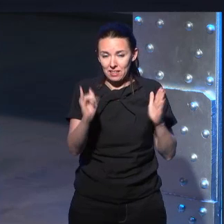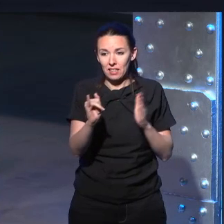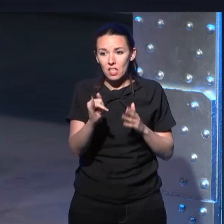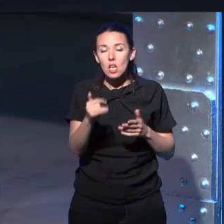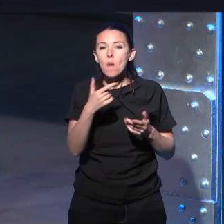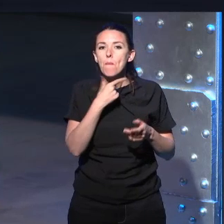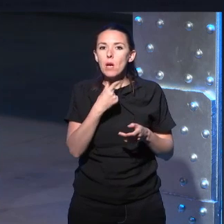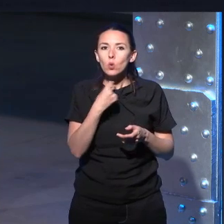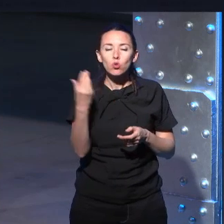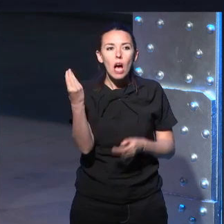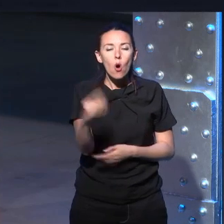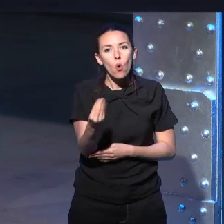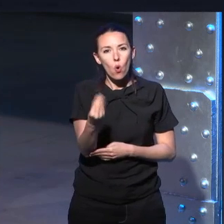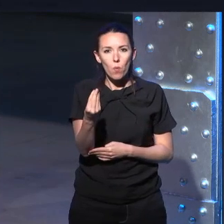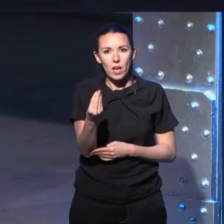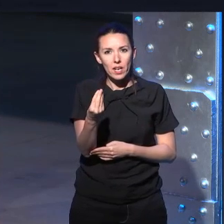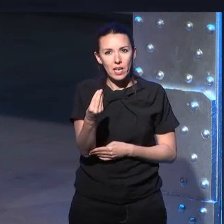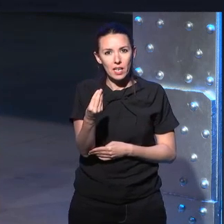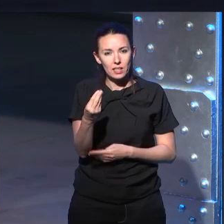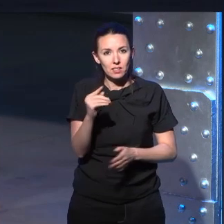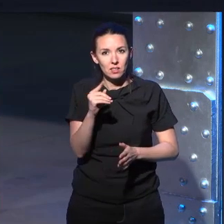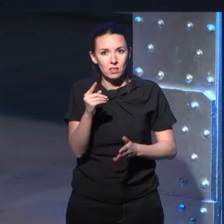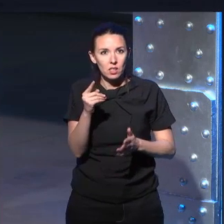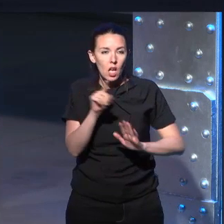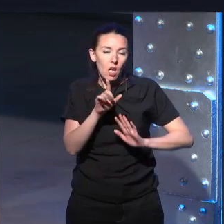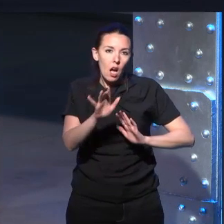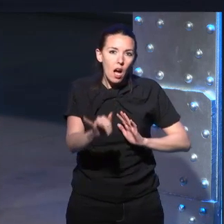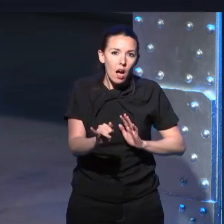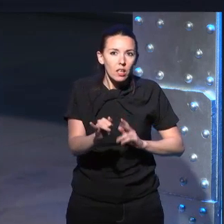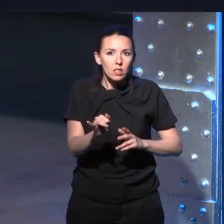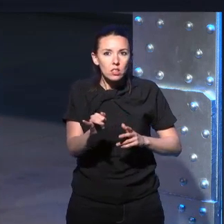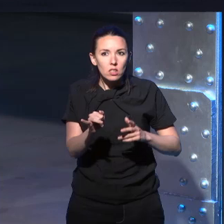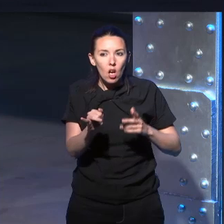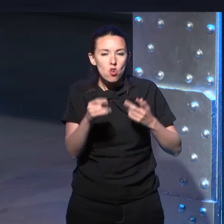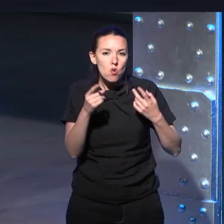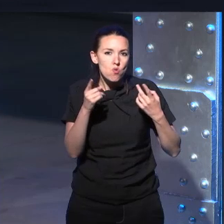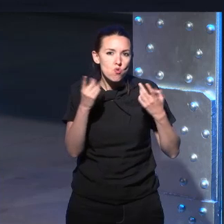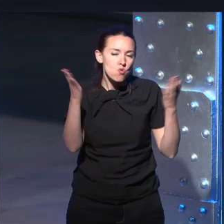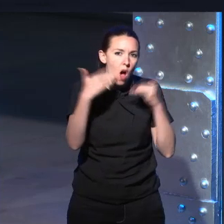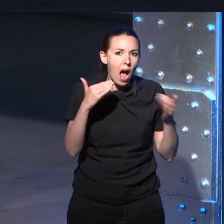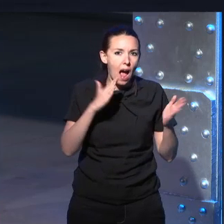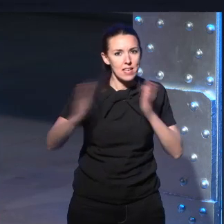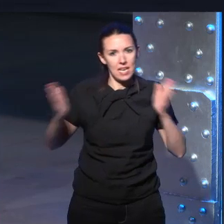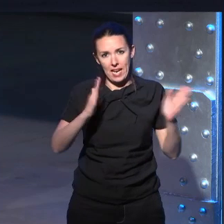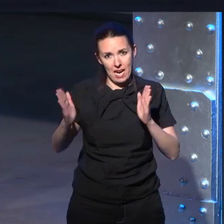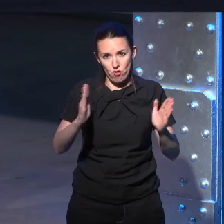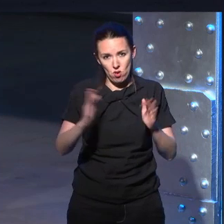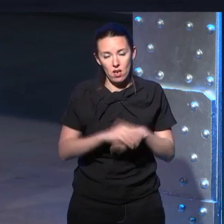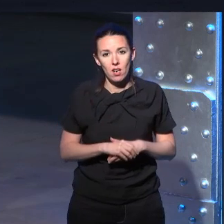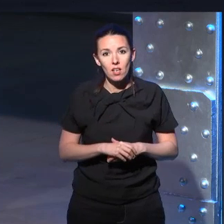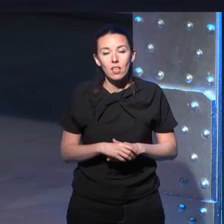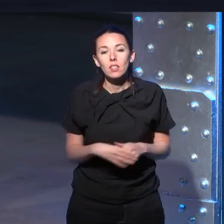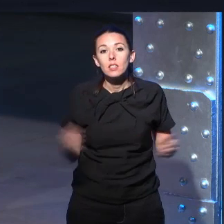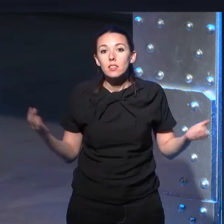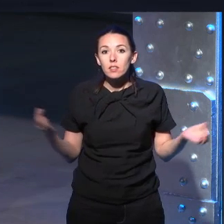jóvenes la leen sin sentir que hay una brecha generacional. Es que lo que pasa es que la novela es gigantesca,